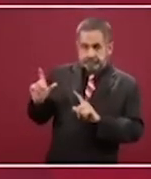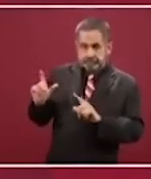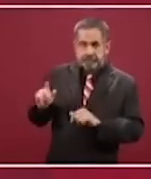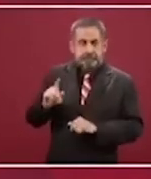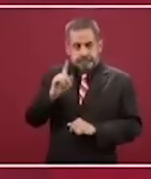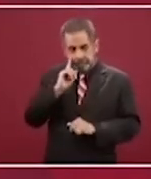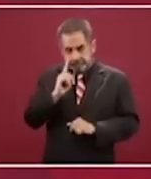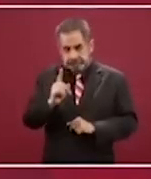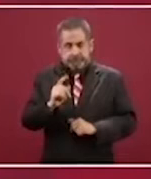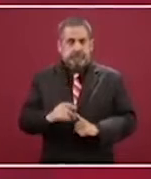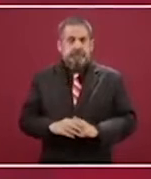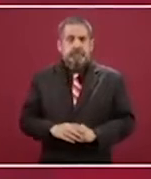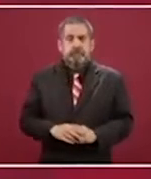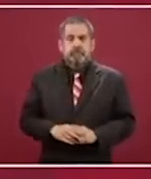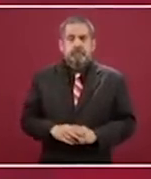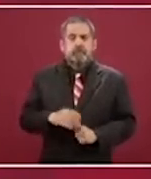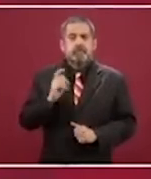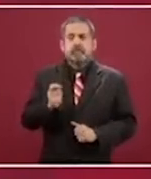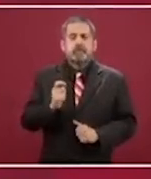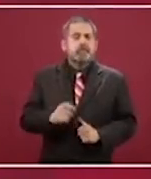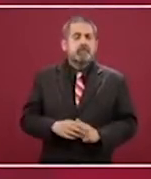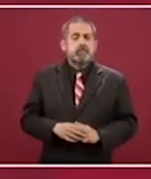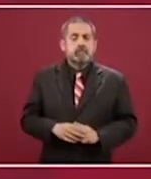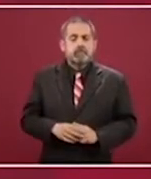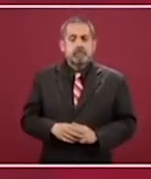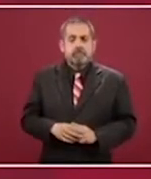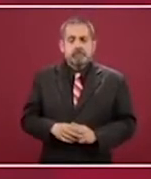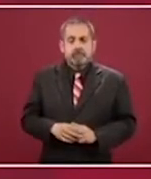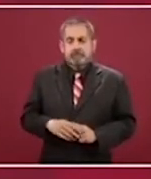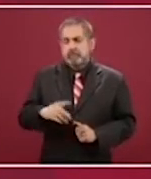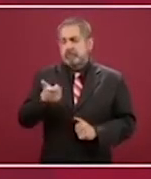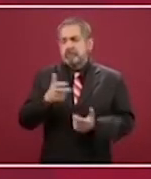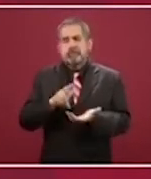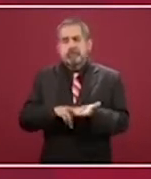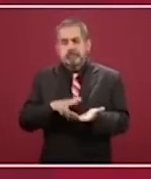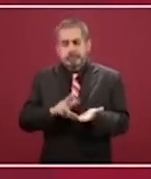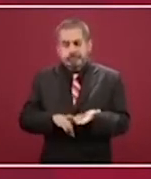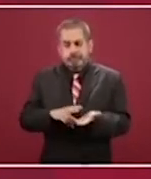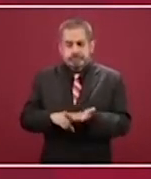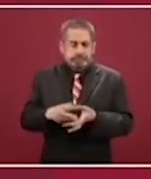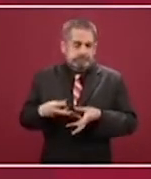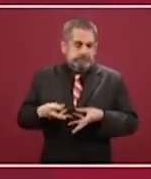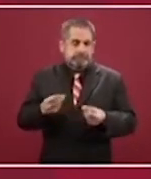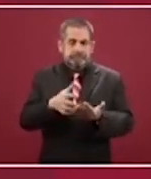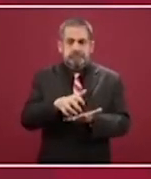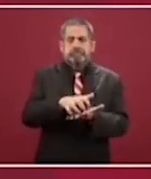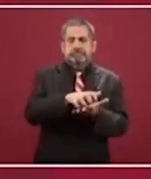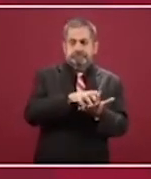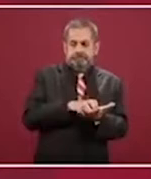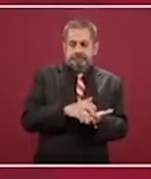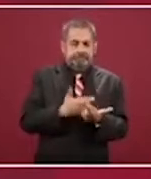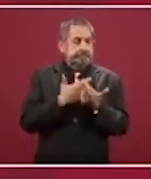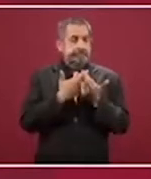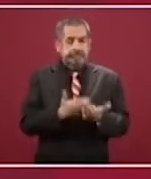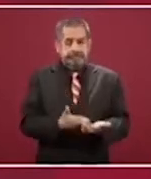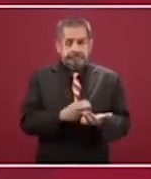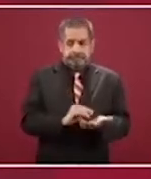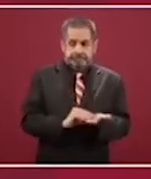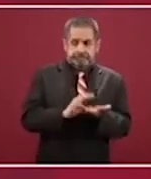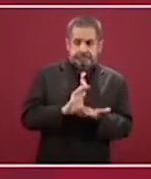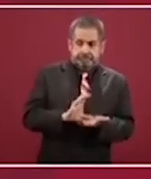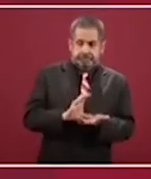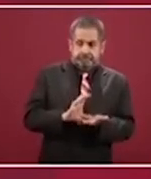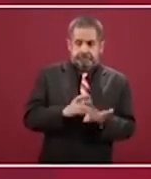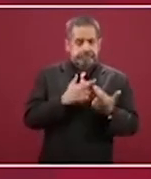subrayar lo de los costos y el ahorro. ¿Por qué